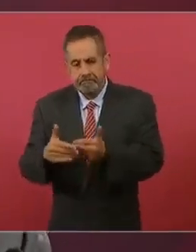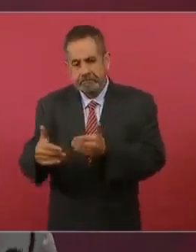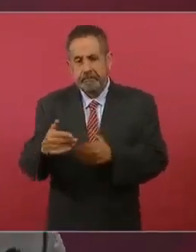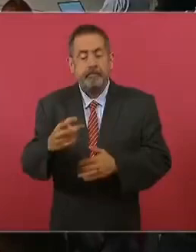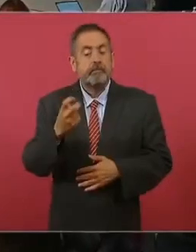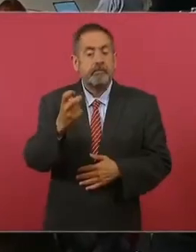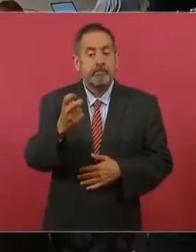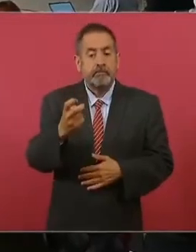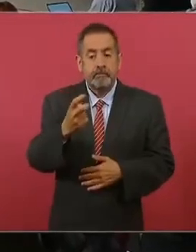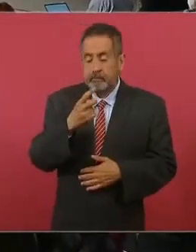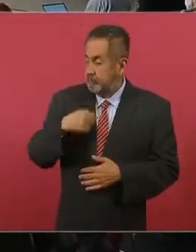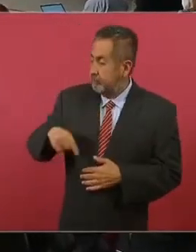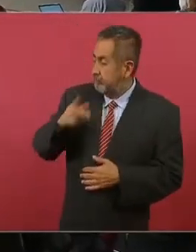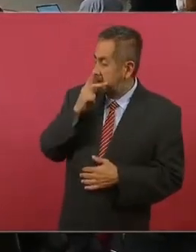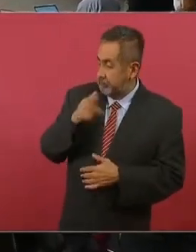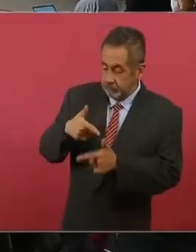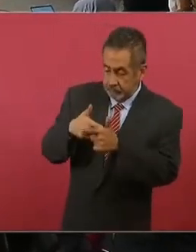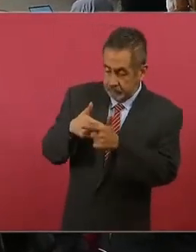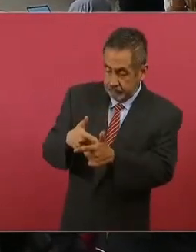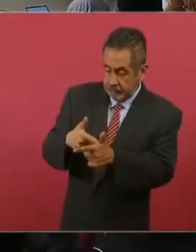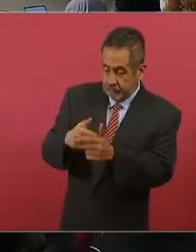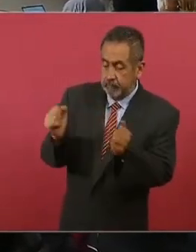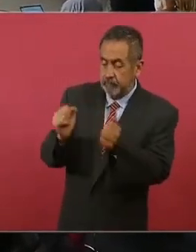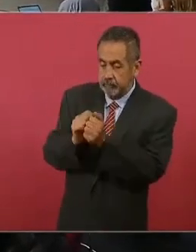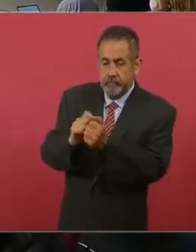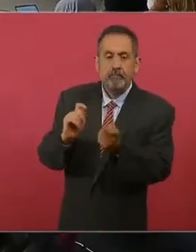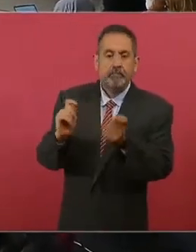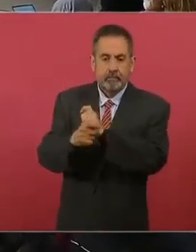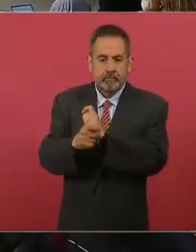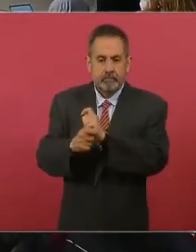eso hablamos de continuidad con cambio.